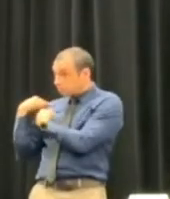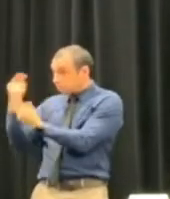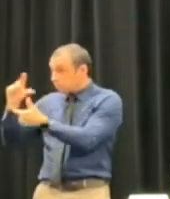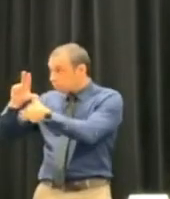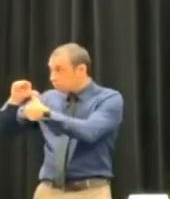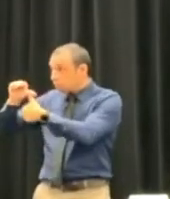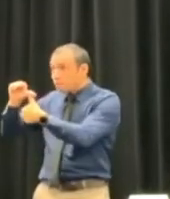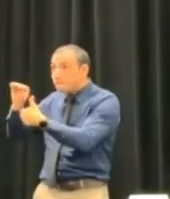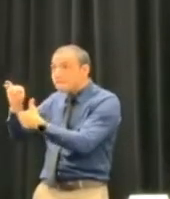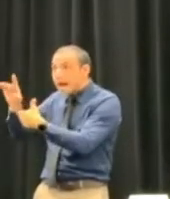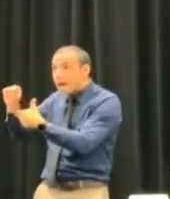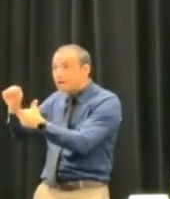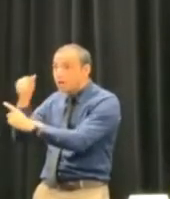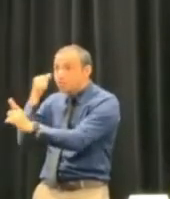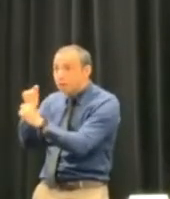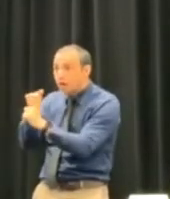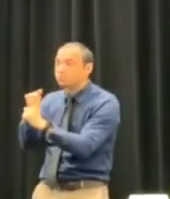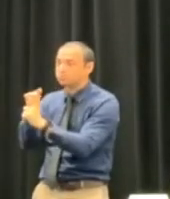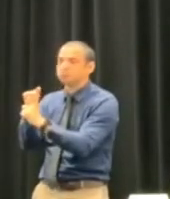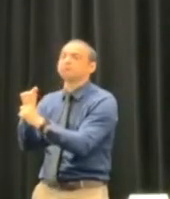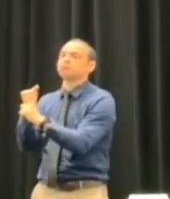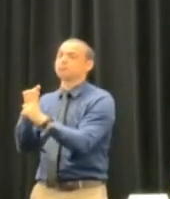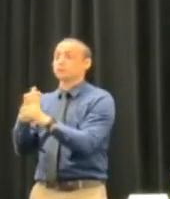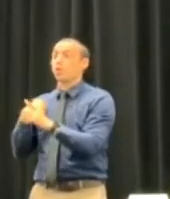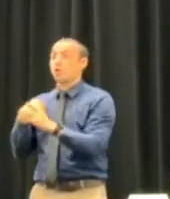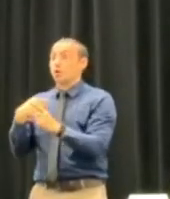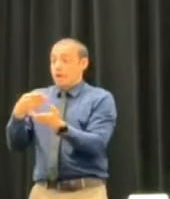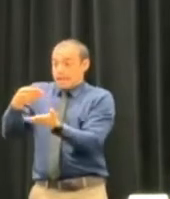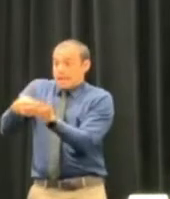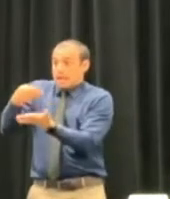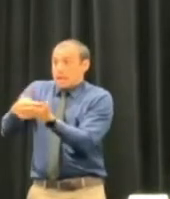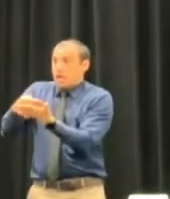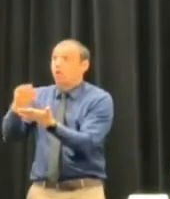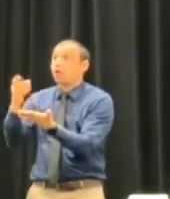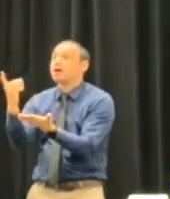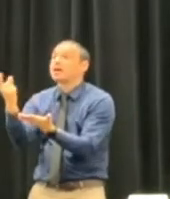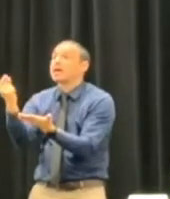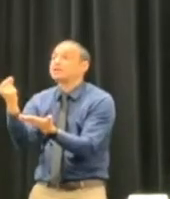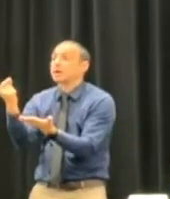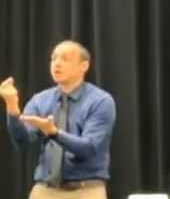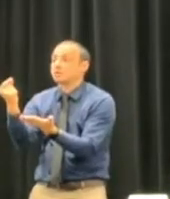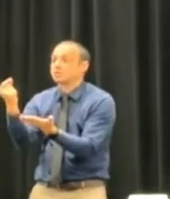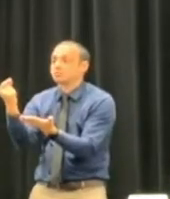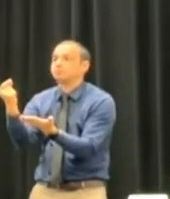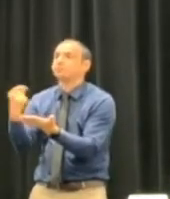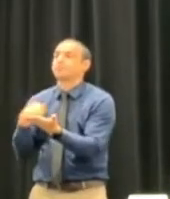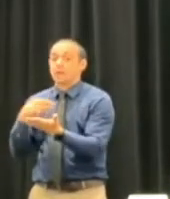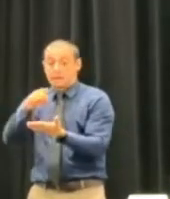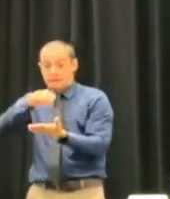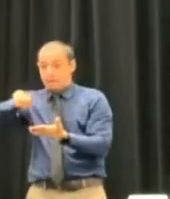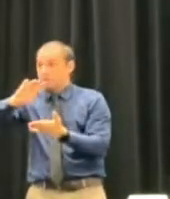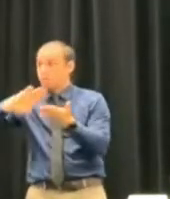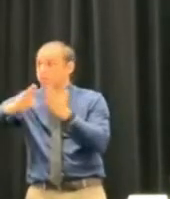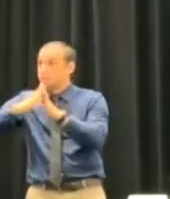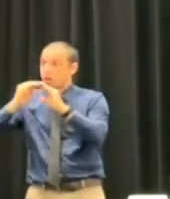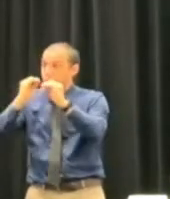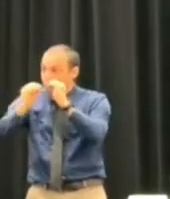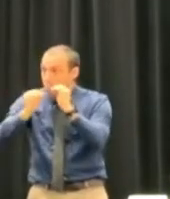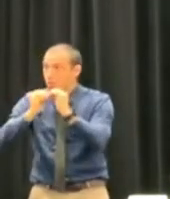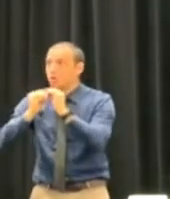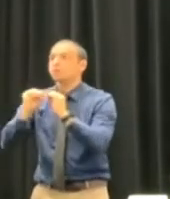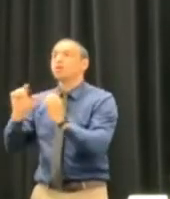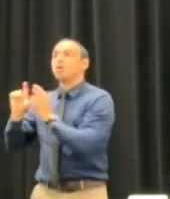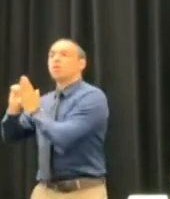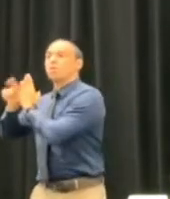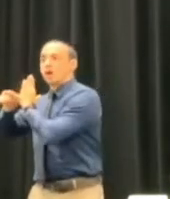entiéndase que estos son dinero que se va a reembolsar por los fondos obligados para el departamento de recreación y deporte esto es una